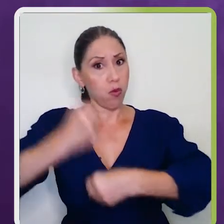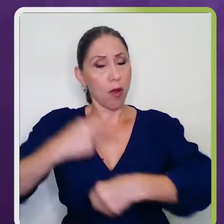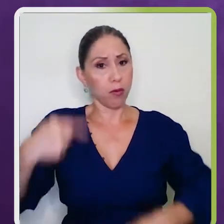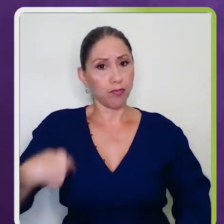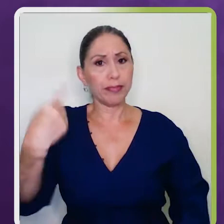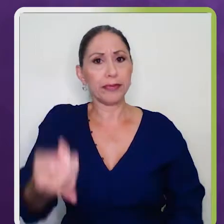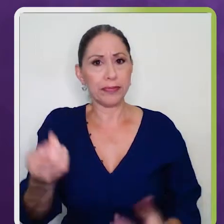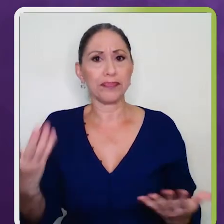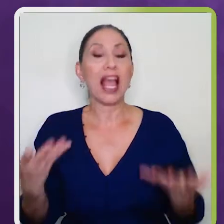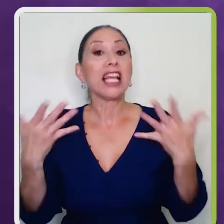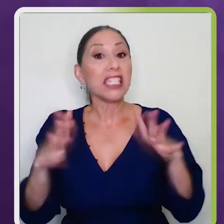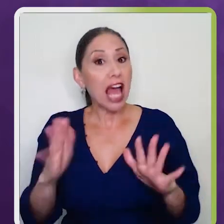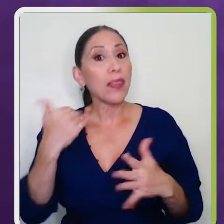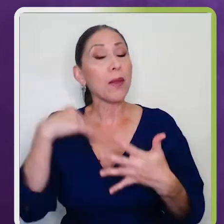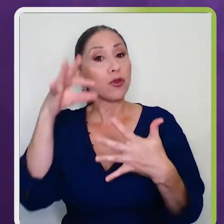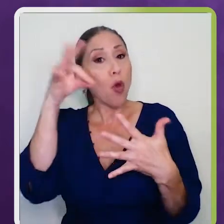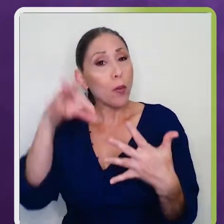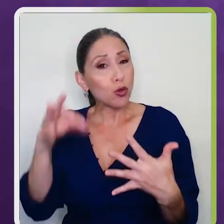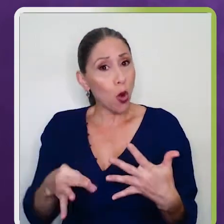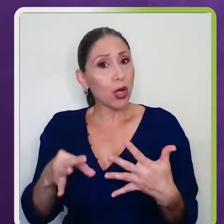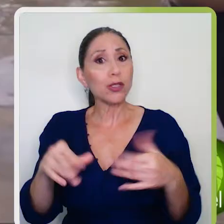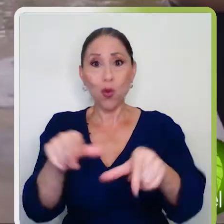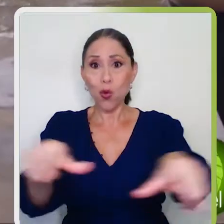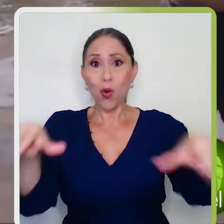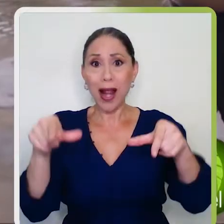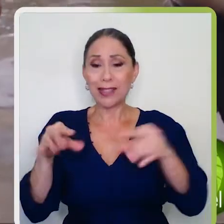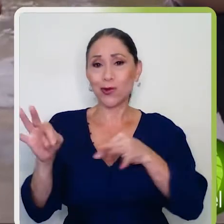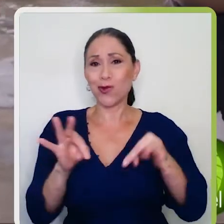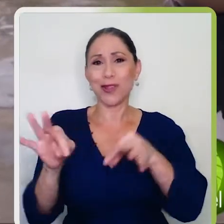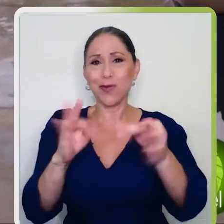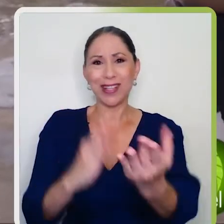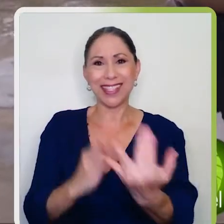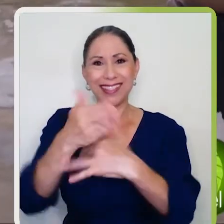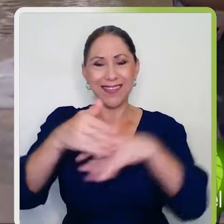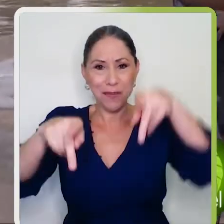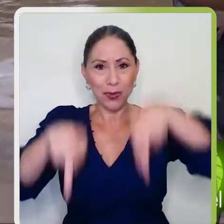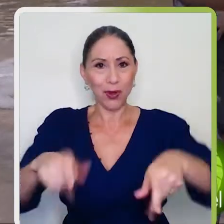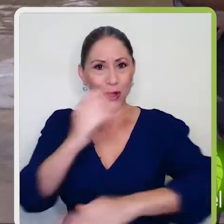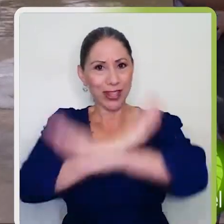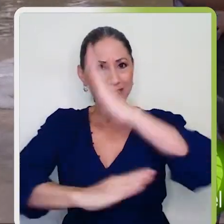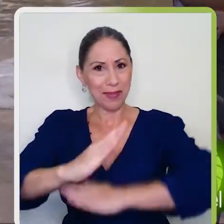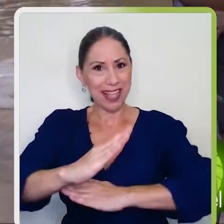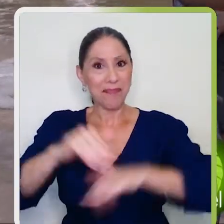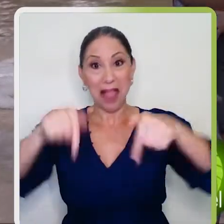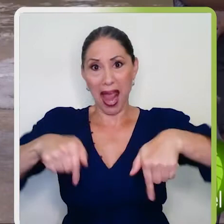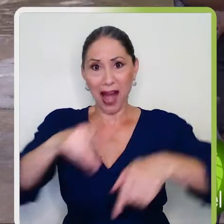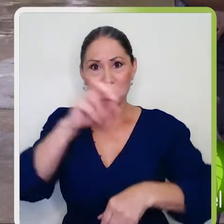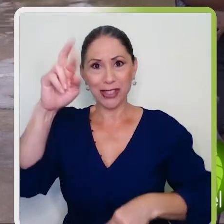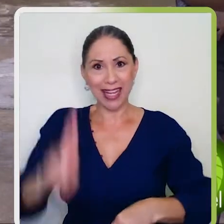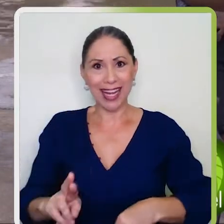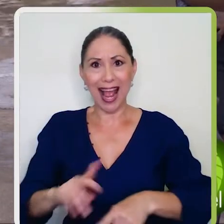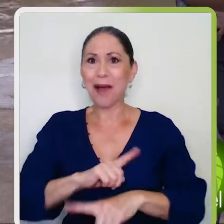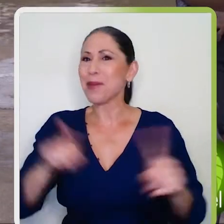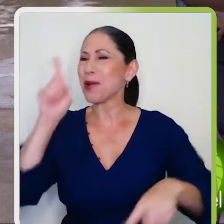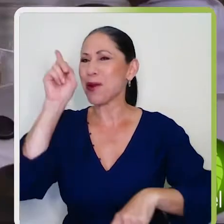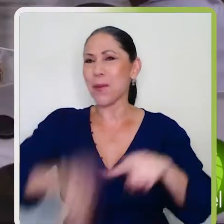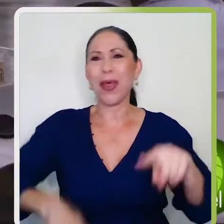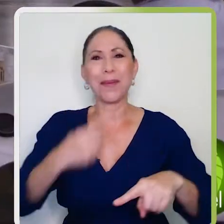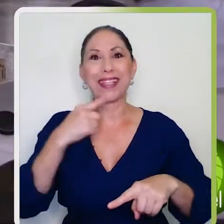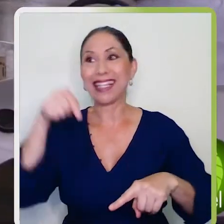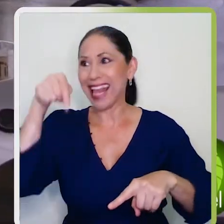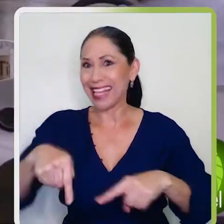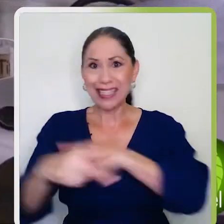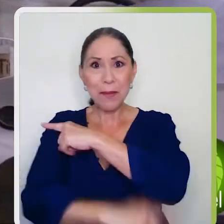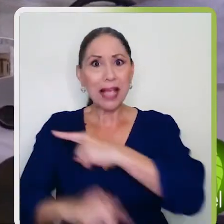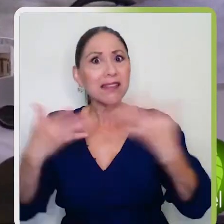hacer, ¿verdad? Tenemos ya opciones de turismo accesible para personas con discapacidad en Costa Rica, pero todavía no podemos decir que somos un